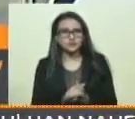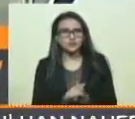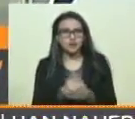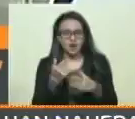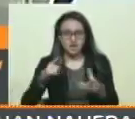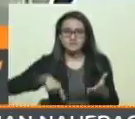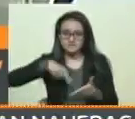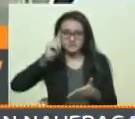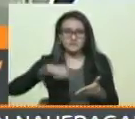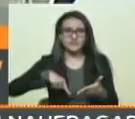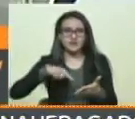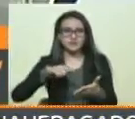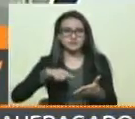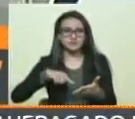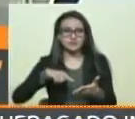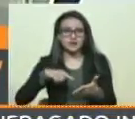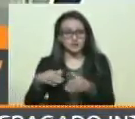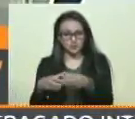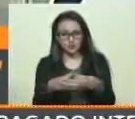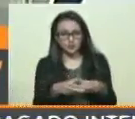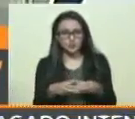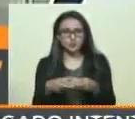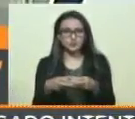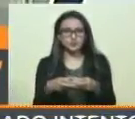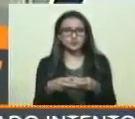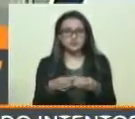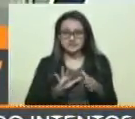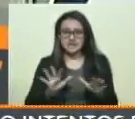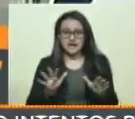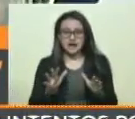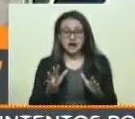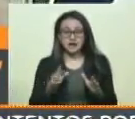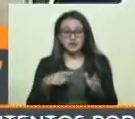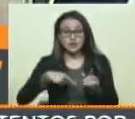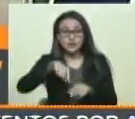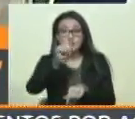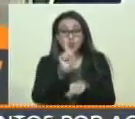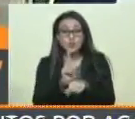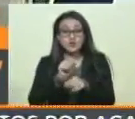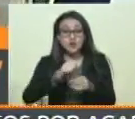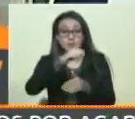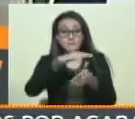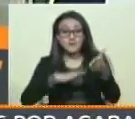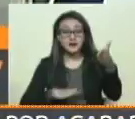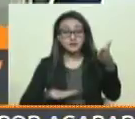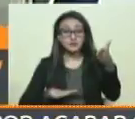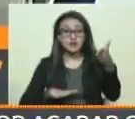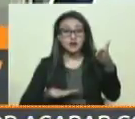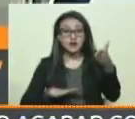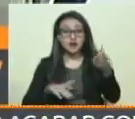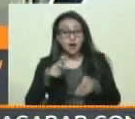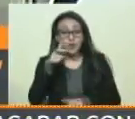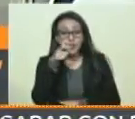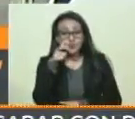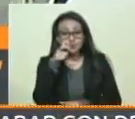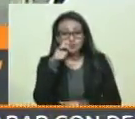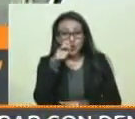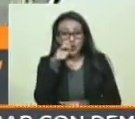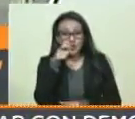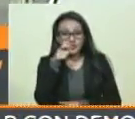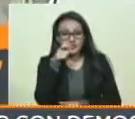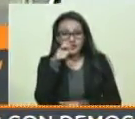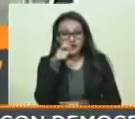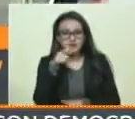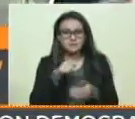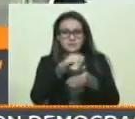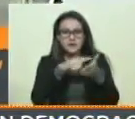firmado de manera conjunta el manual único de cadena de custodia de evidencia física,